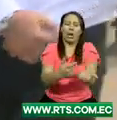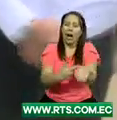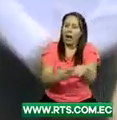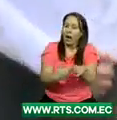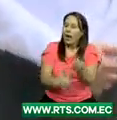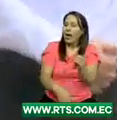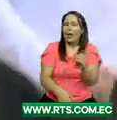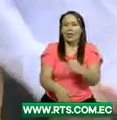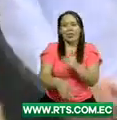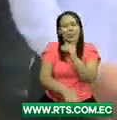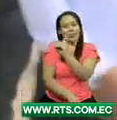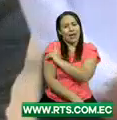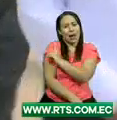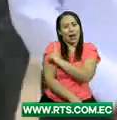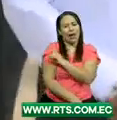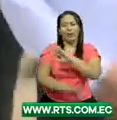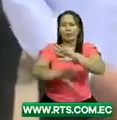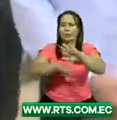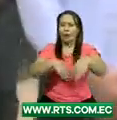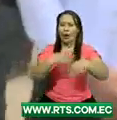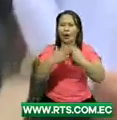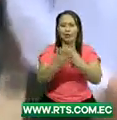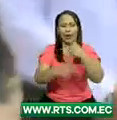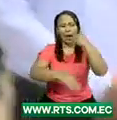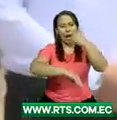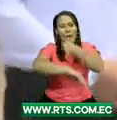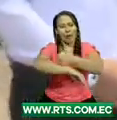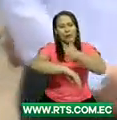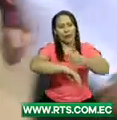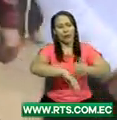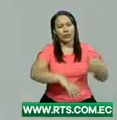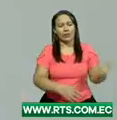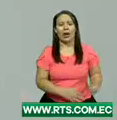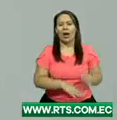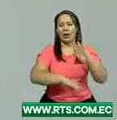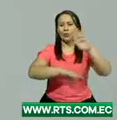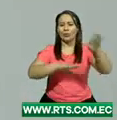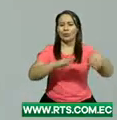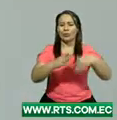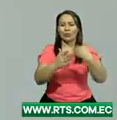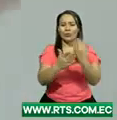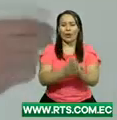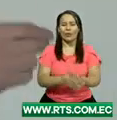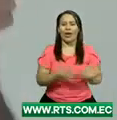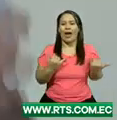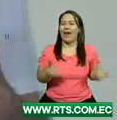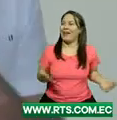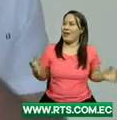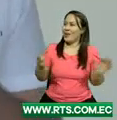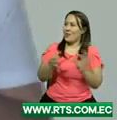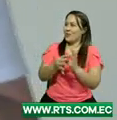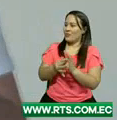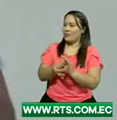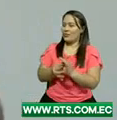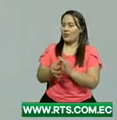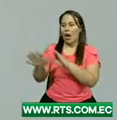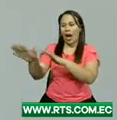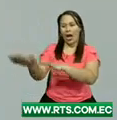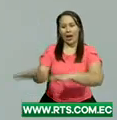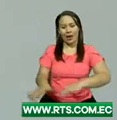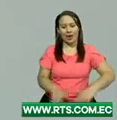representantes del sector privado autoridades nacionales y de la banca pública el matrimonio que hay ahora entre línea agrocalidad